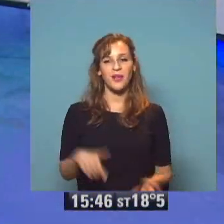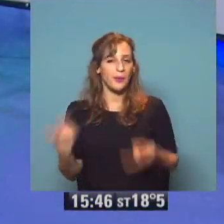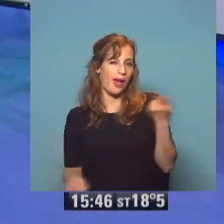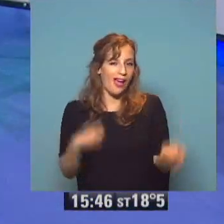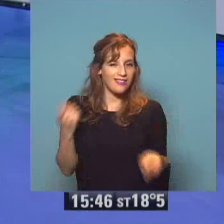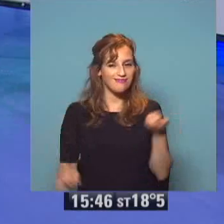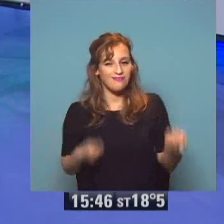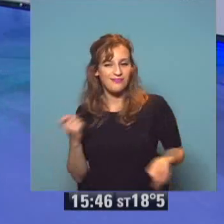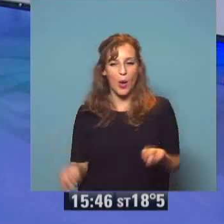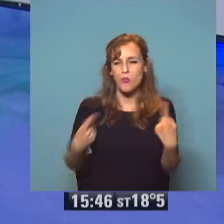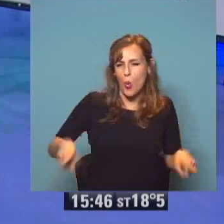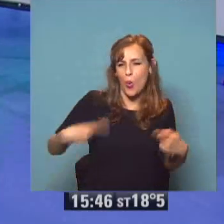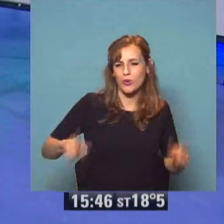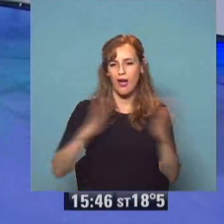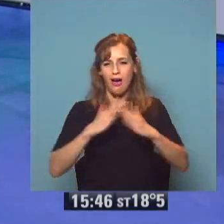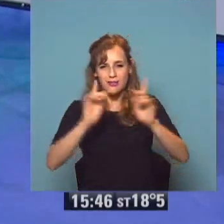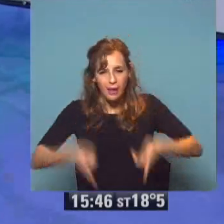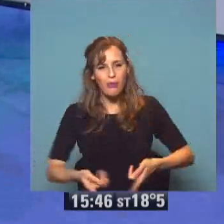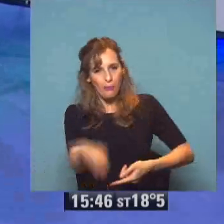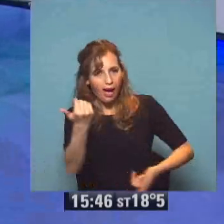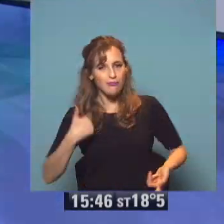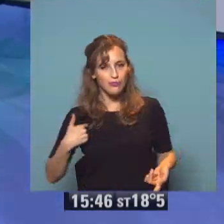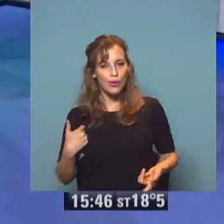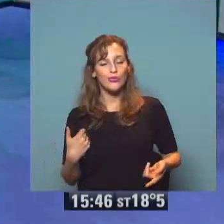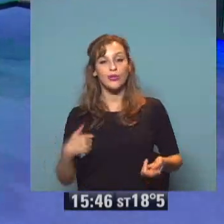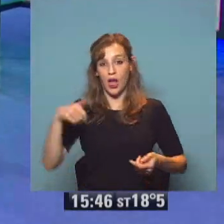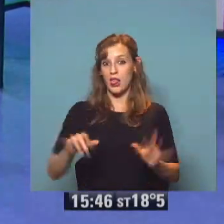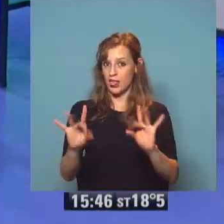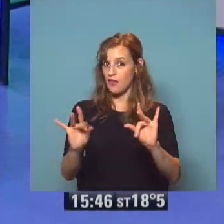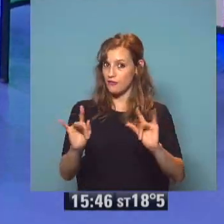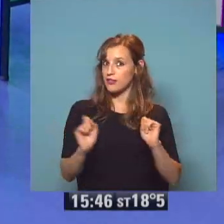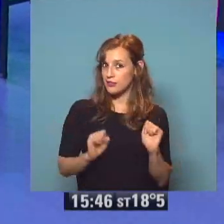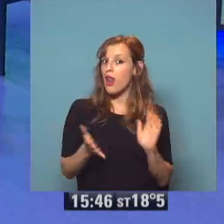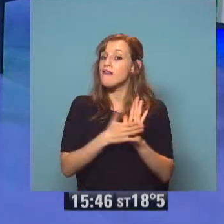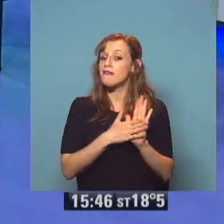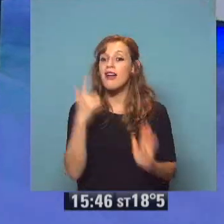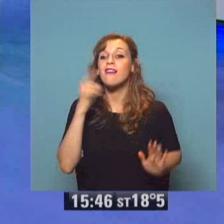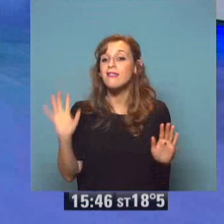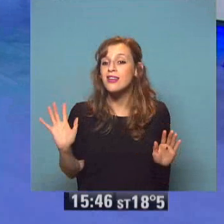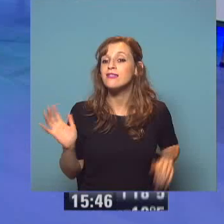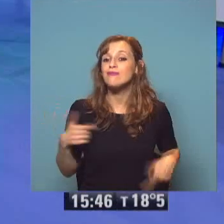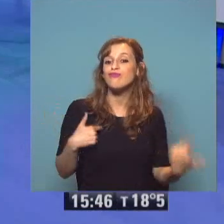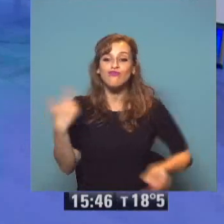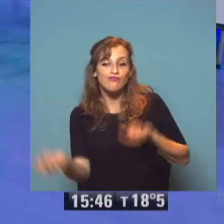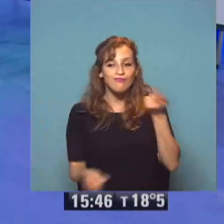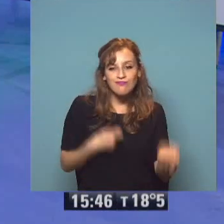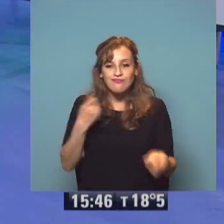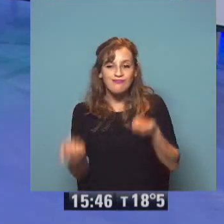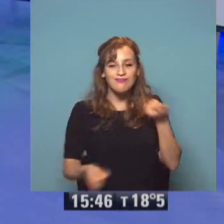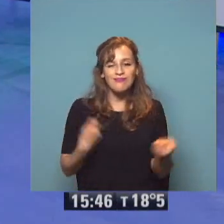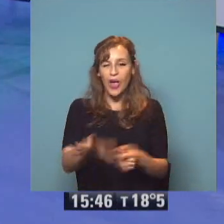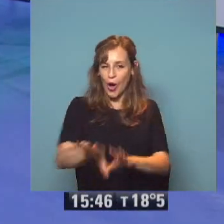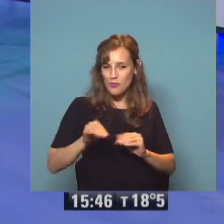A ver, en casa, si me siguen, ¿me pueden seguir? Mira, tengo uno más difícil. ¡Ay, no, no! Para un lado y para el otro. Y ahora